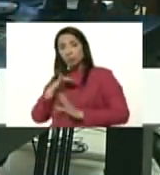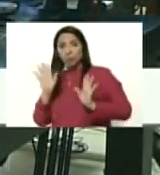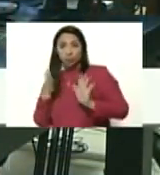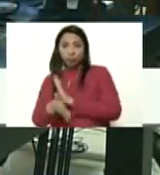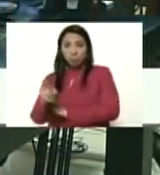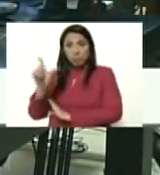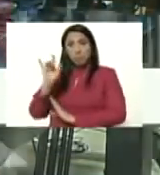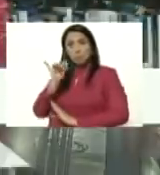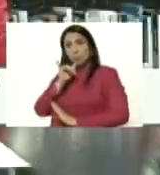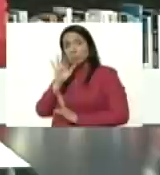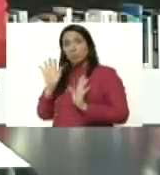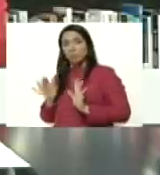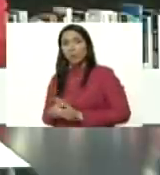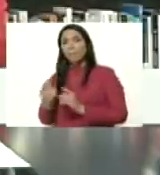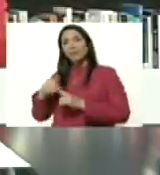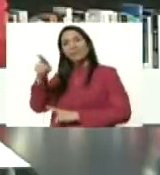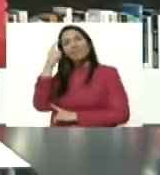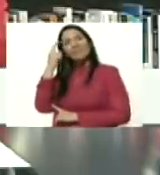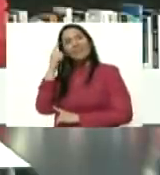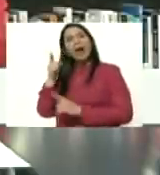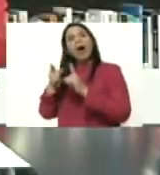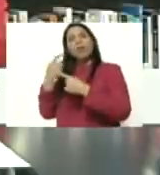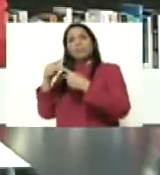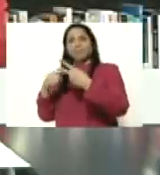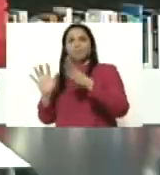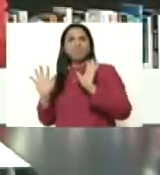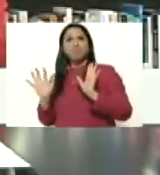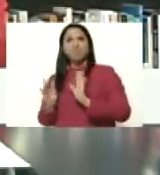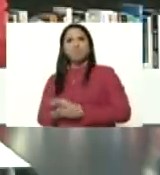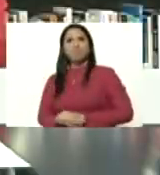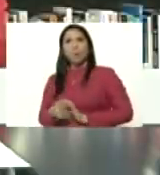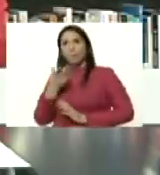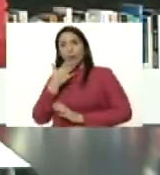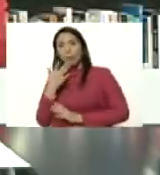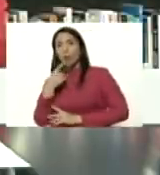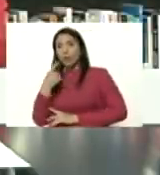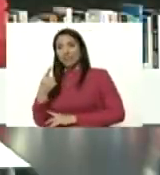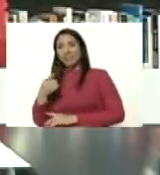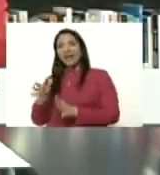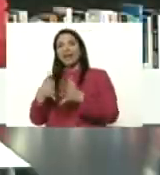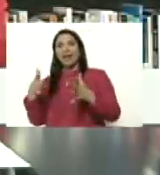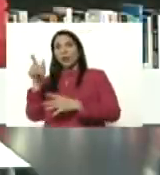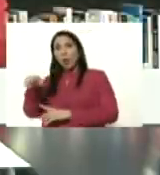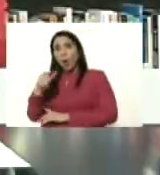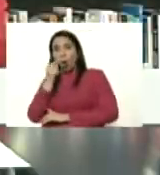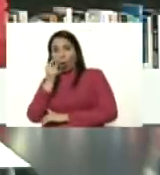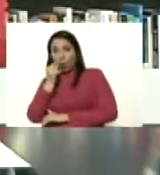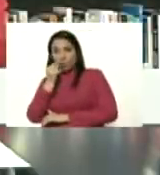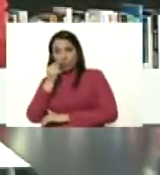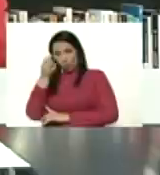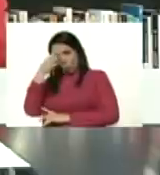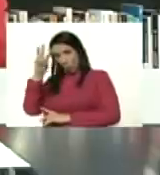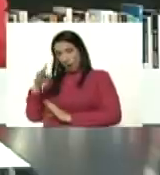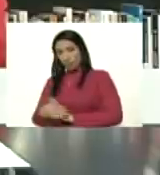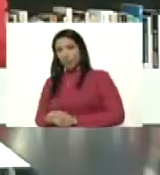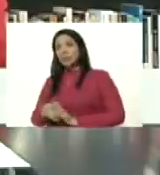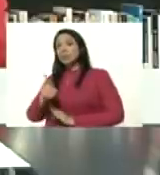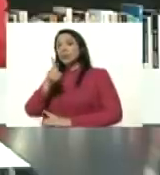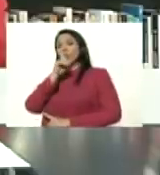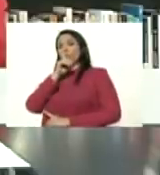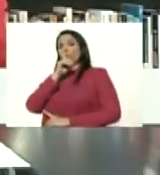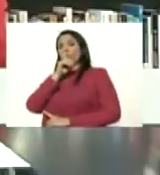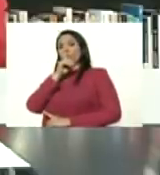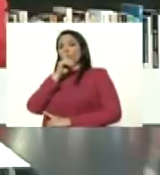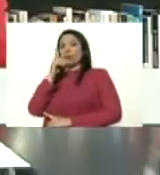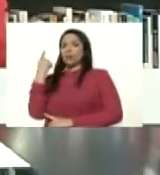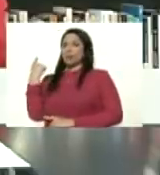eso, pero tú sabes que algunas cosas, como decía el gran apóstol José Martí, en silencio tienen